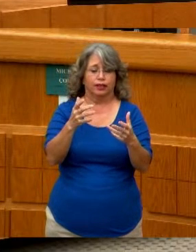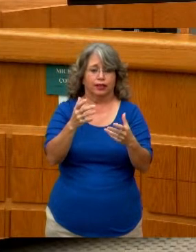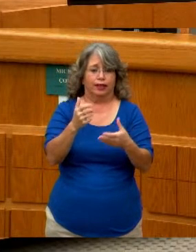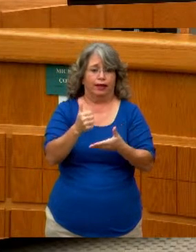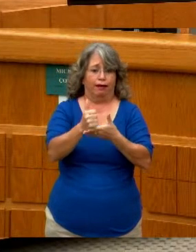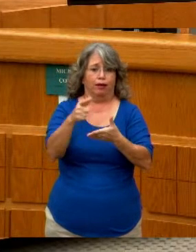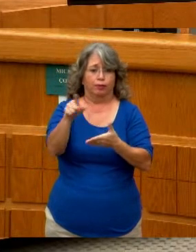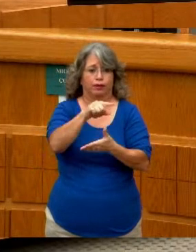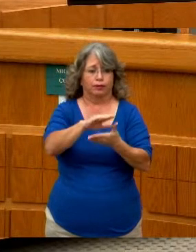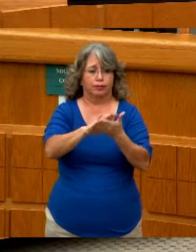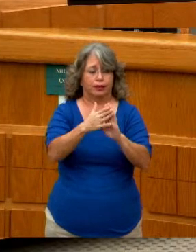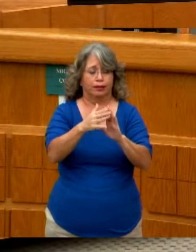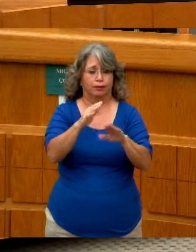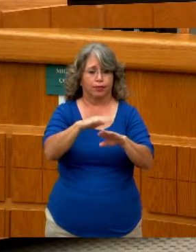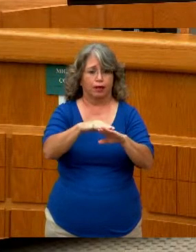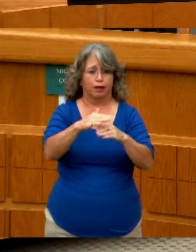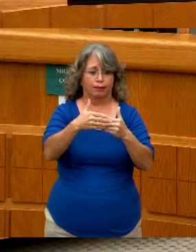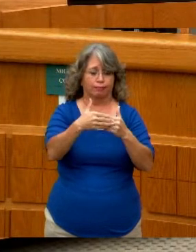this